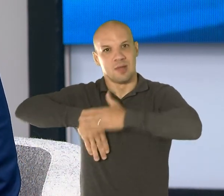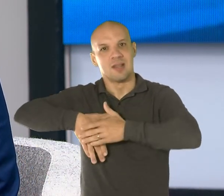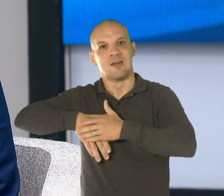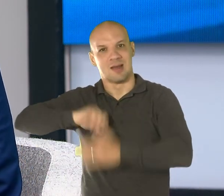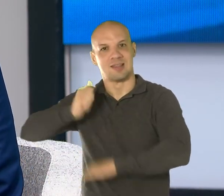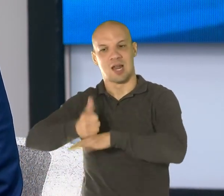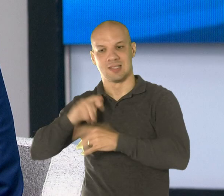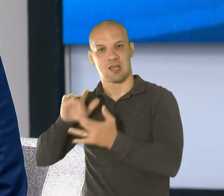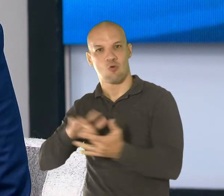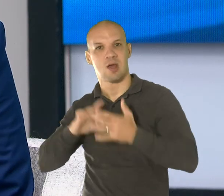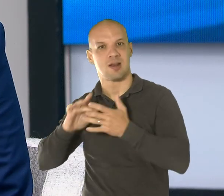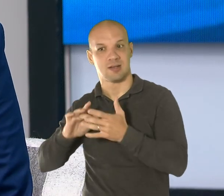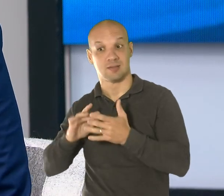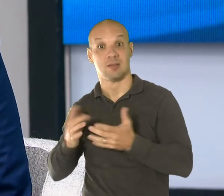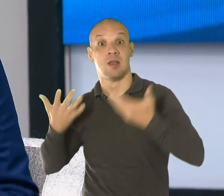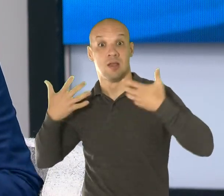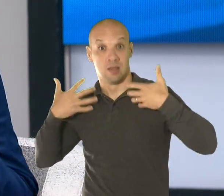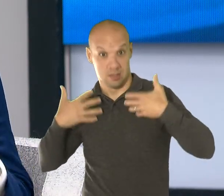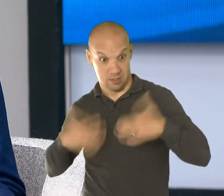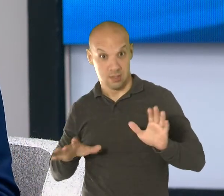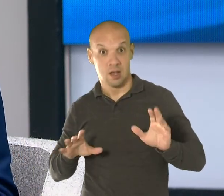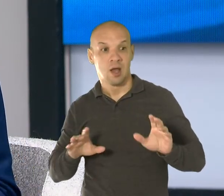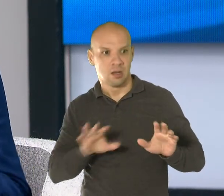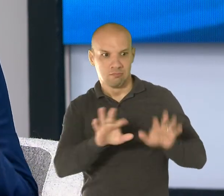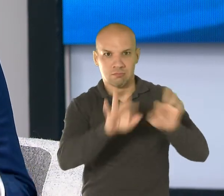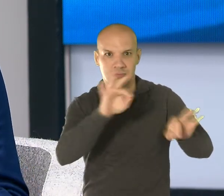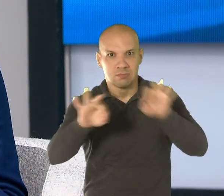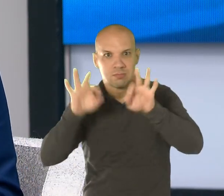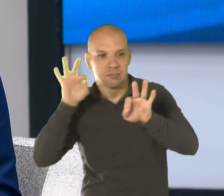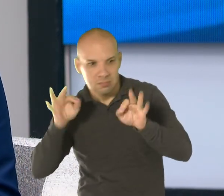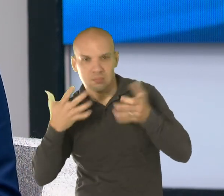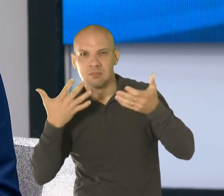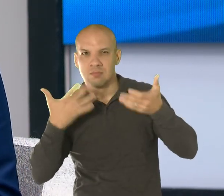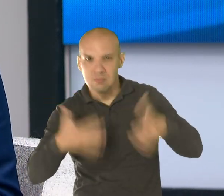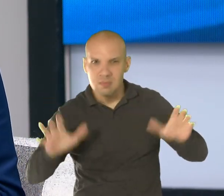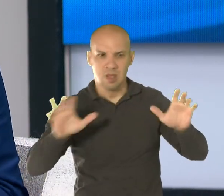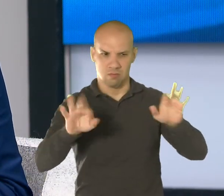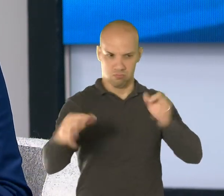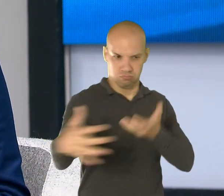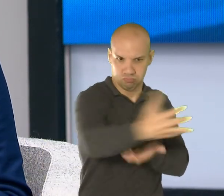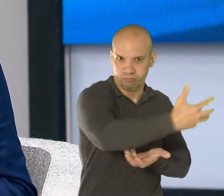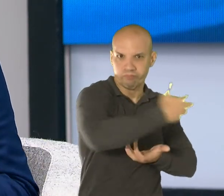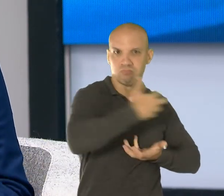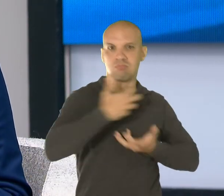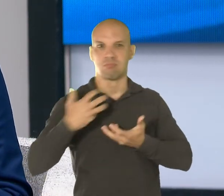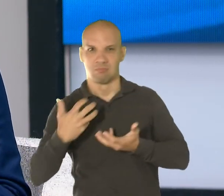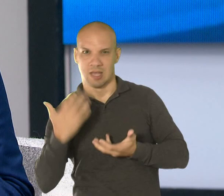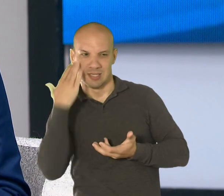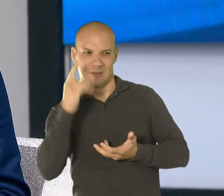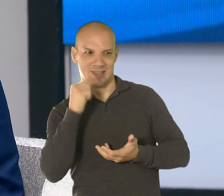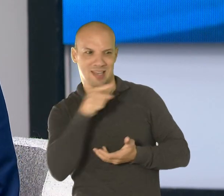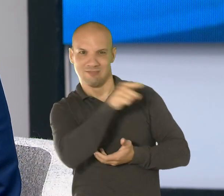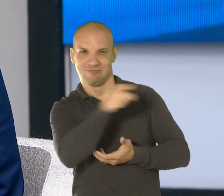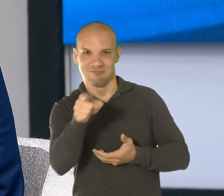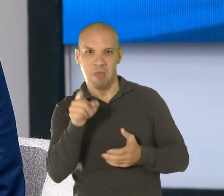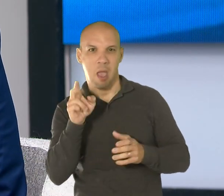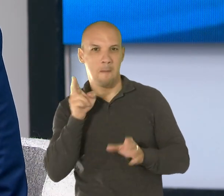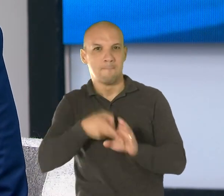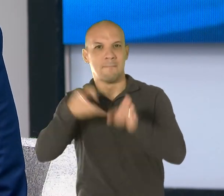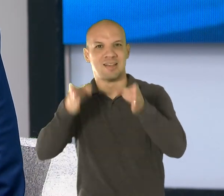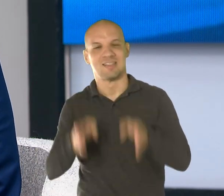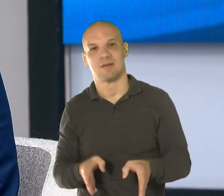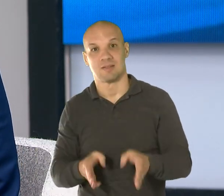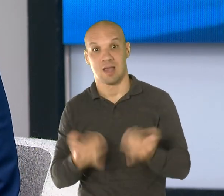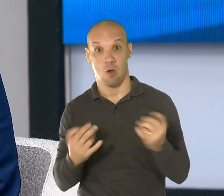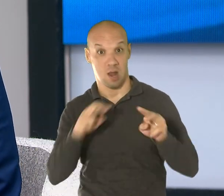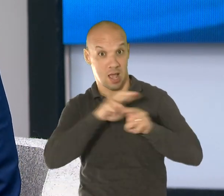nosotros completamos el recogido de la muestra, ¿verdad?, de esos datos, de identificar esos participantes y estamos en el proceso actualmente del análisis